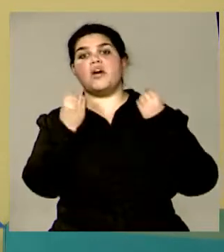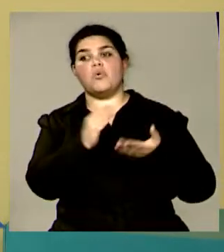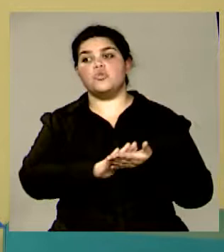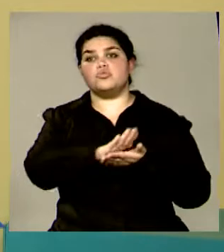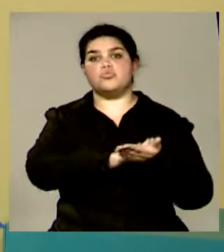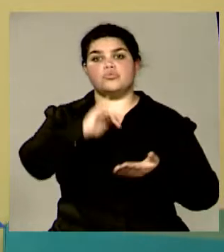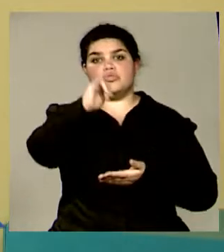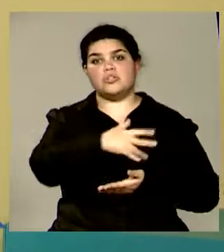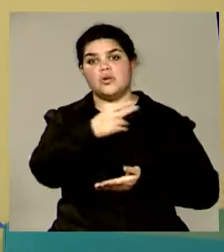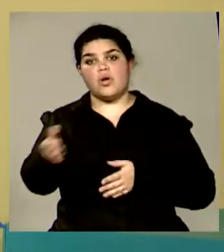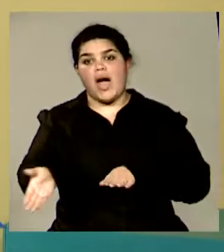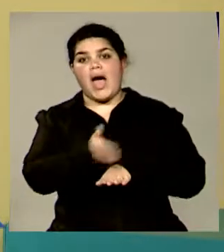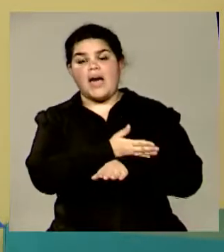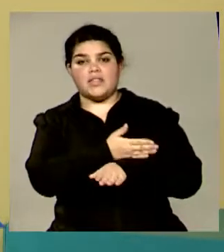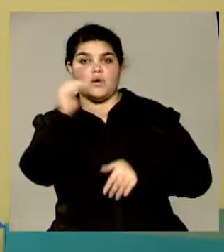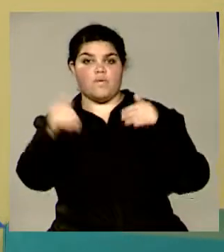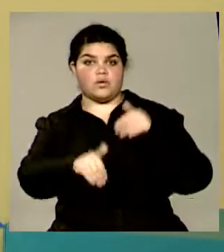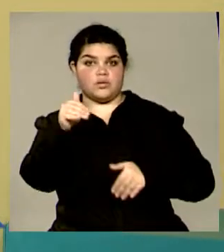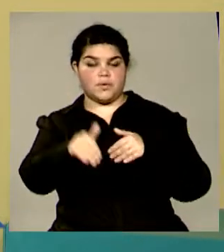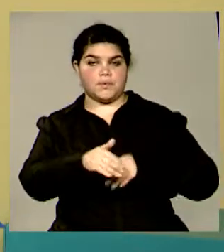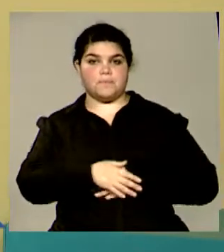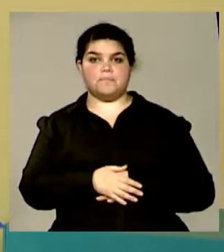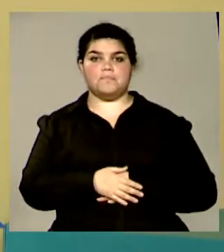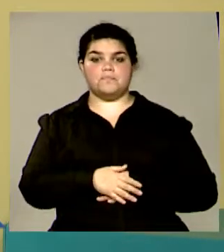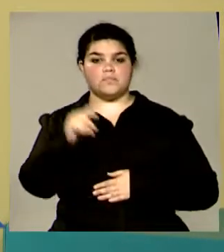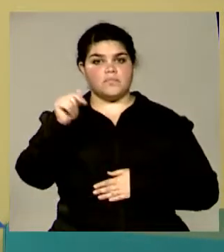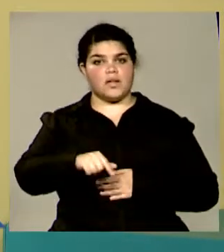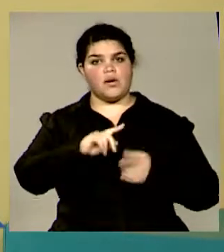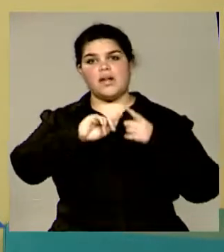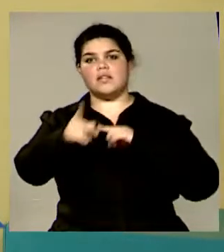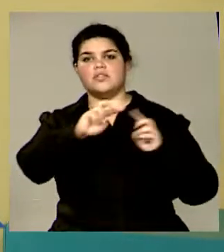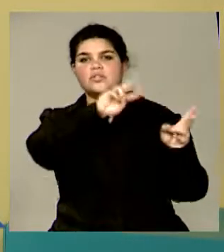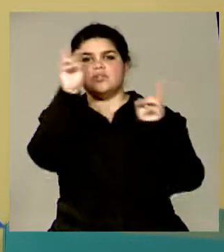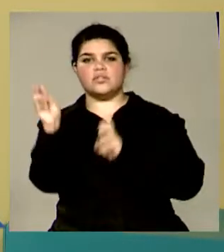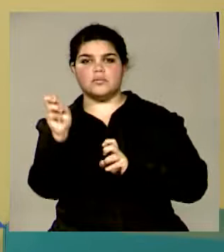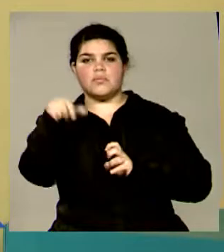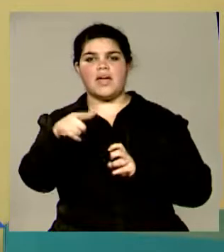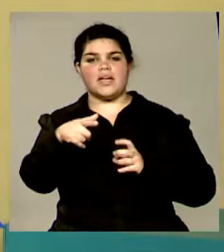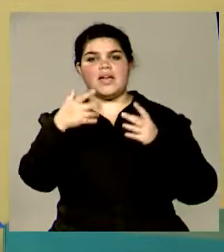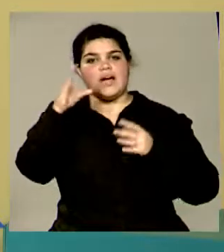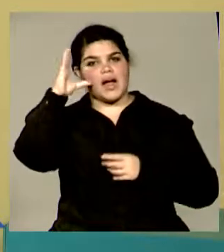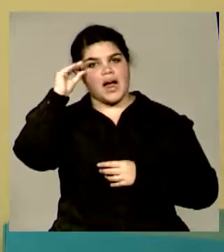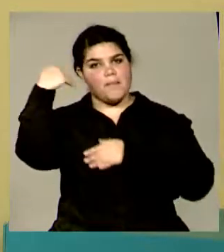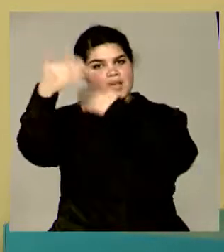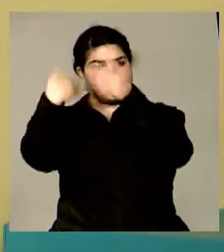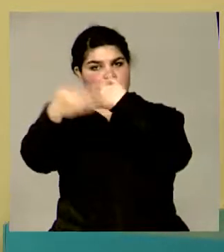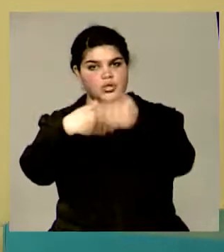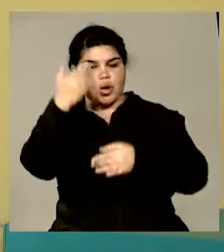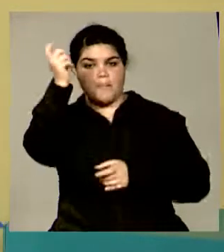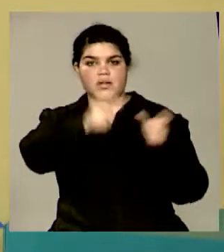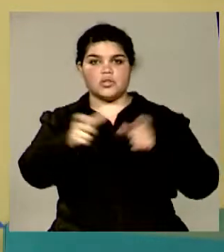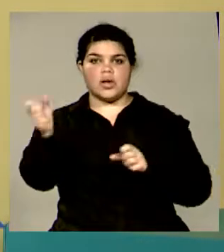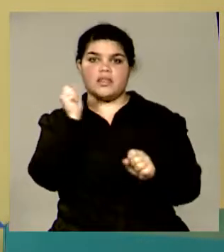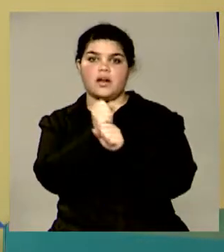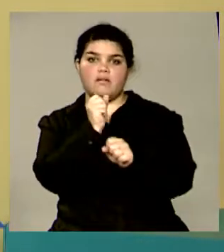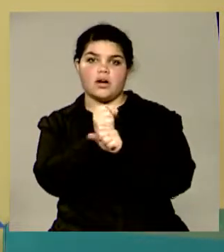finalmente antes de las elecciones. Pasamos a un tema que tiene que ver con una capacitación que se brindó a los trabajadores y a la